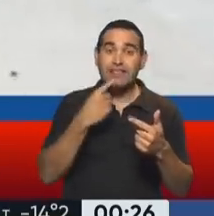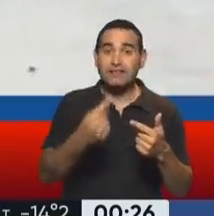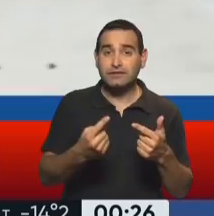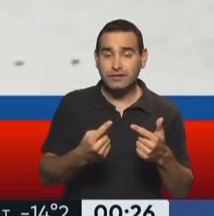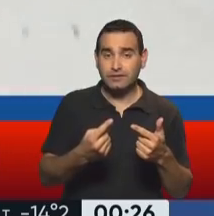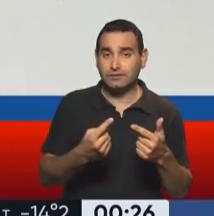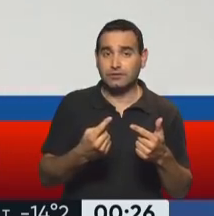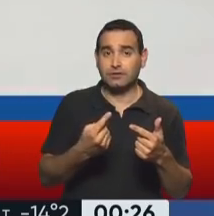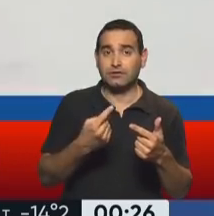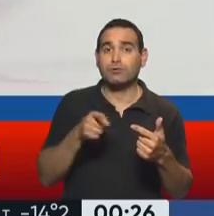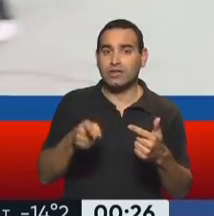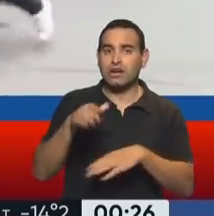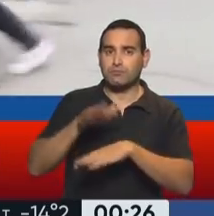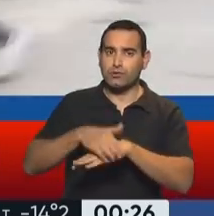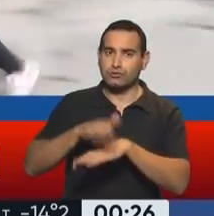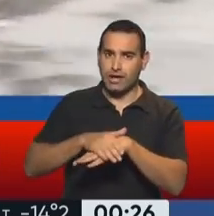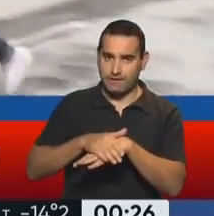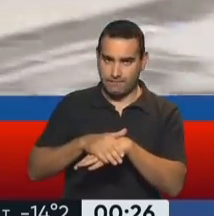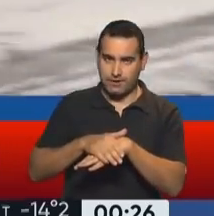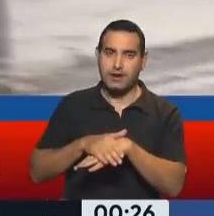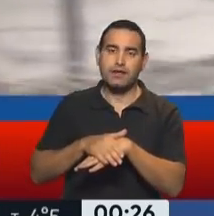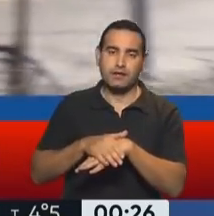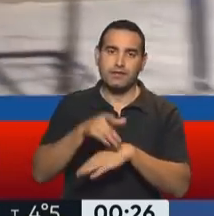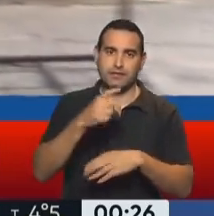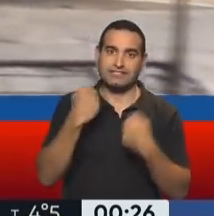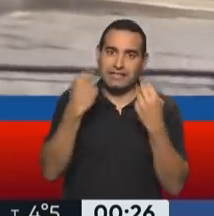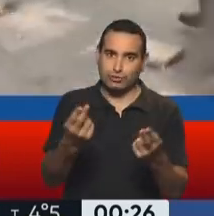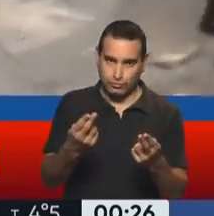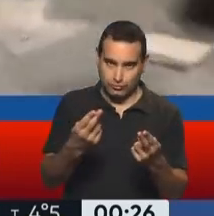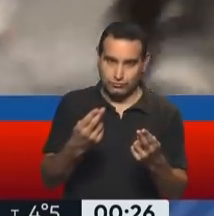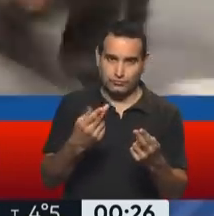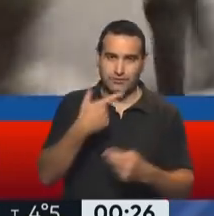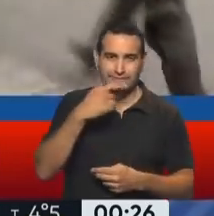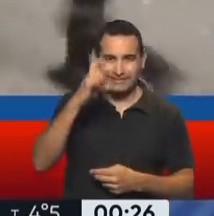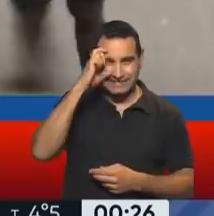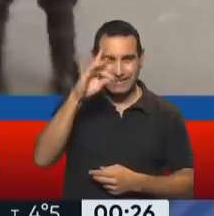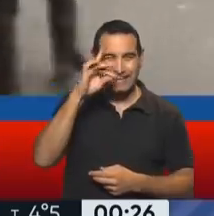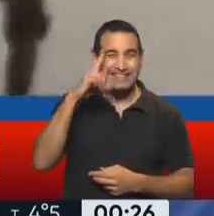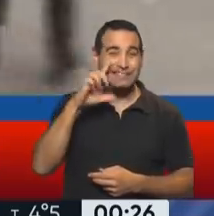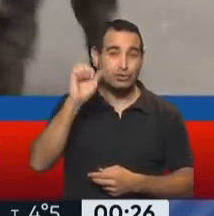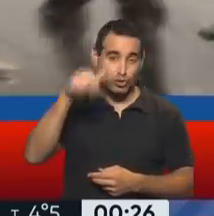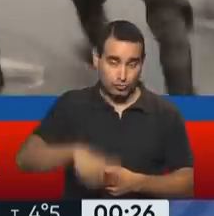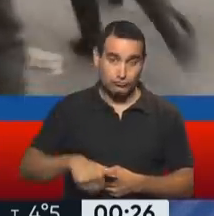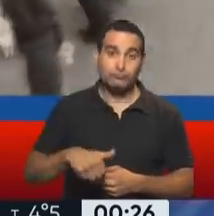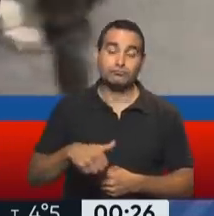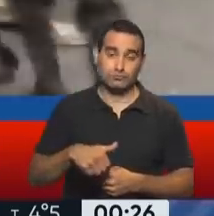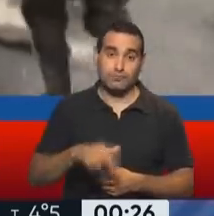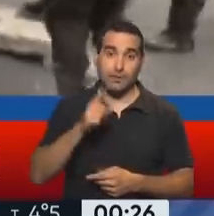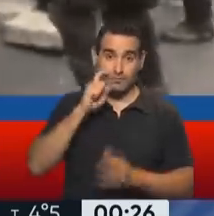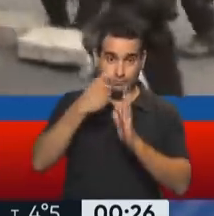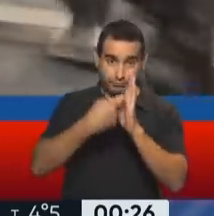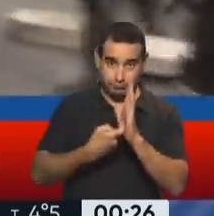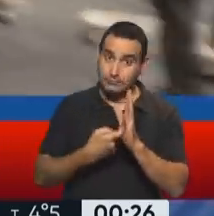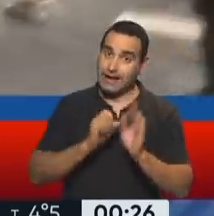la partícipe necesario del delito de sedición. También en la Argentina los delitos son